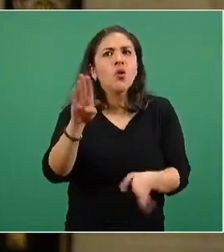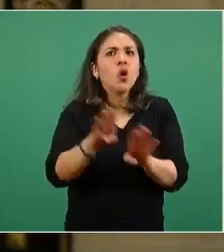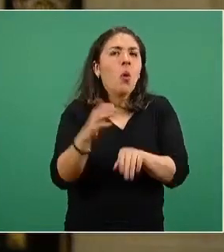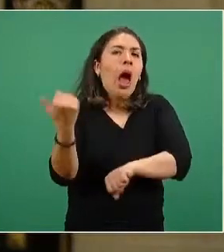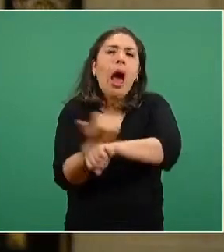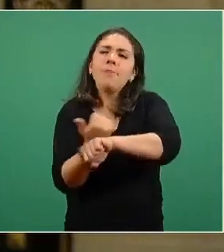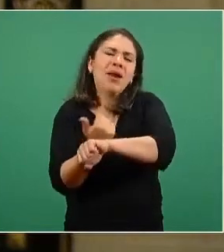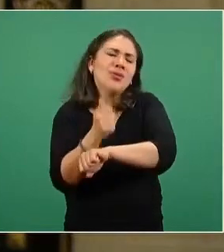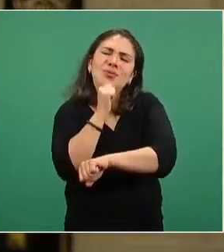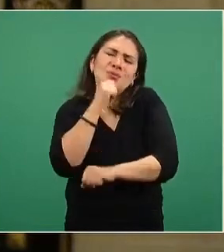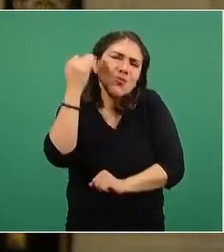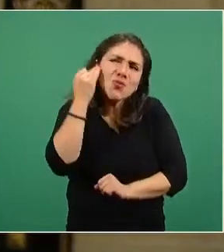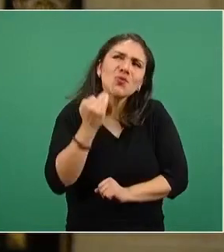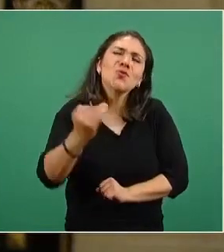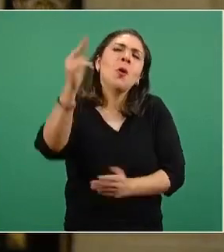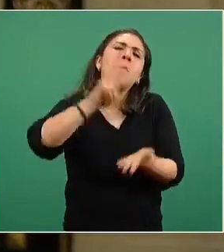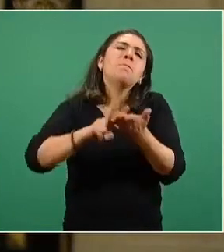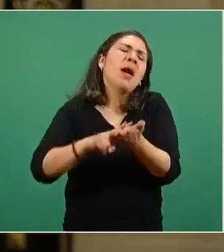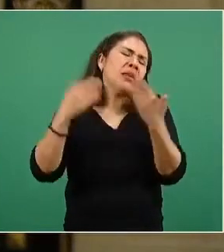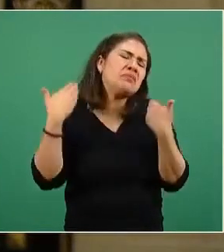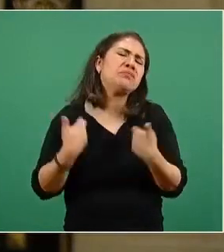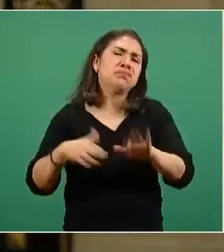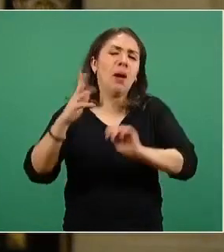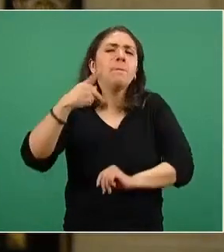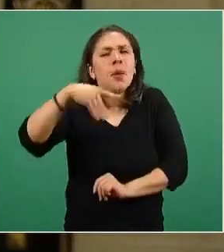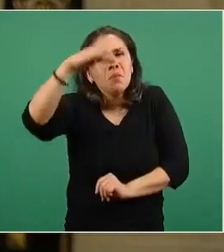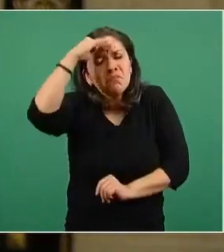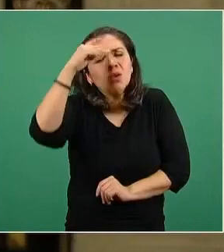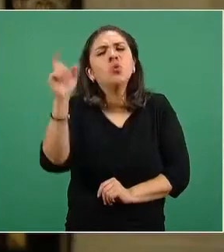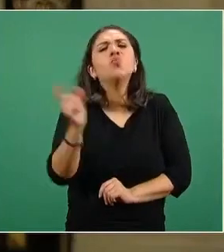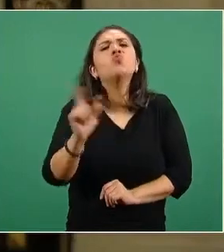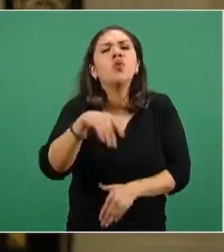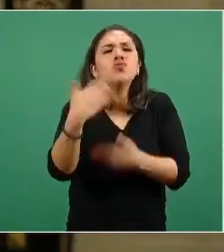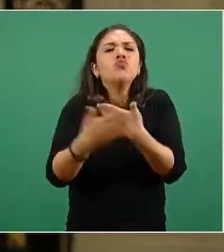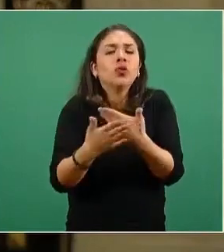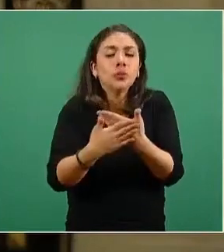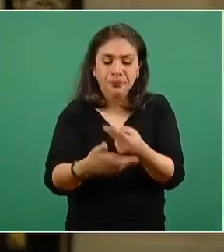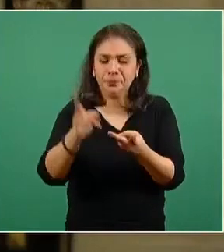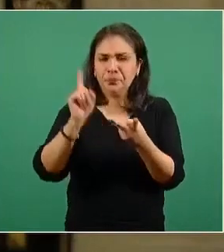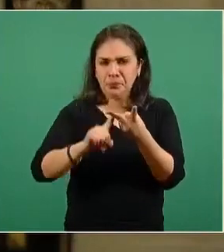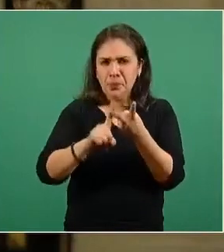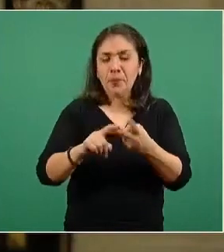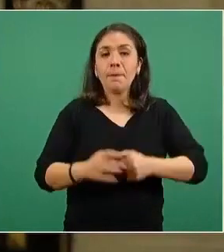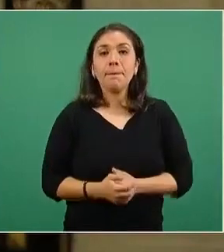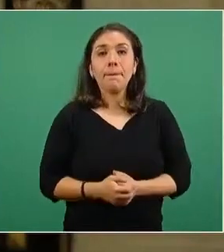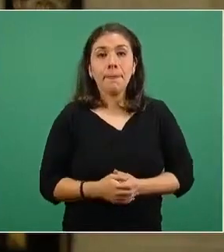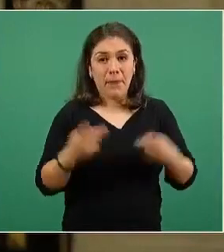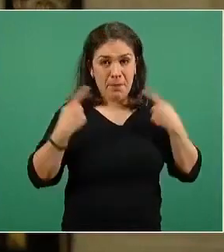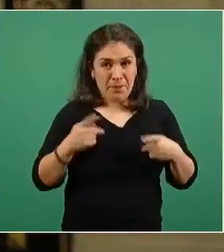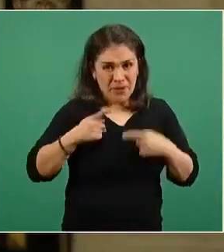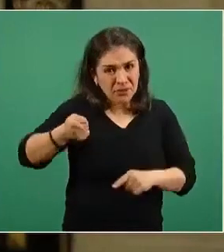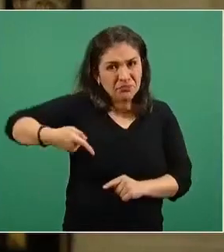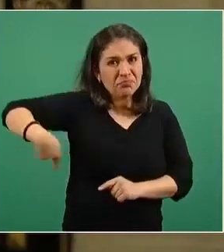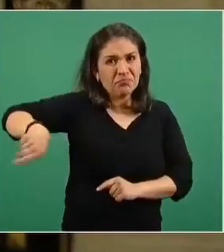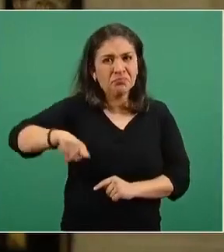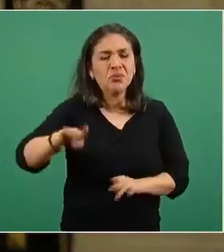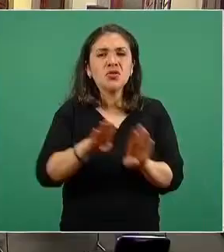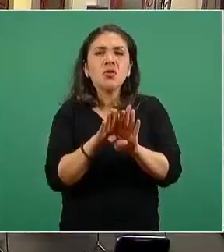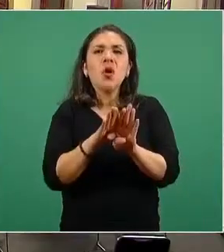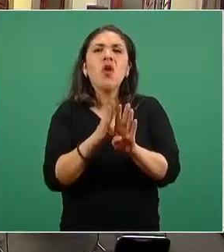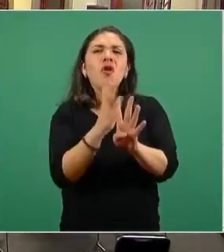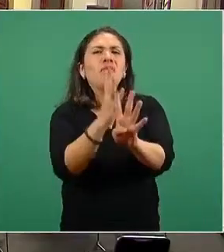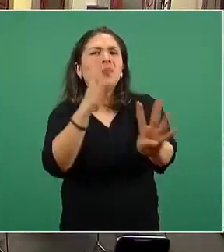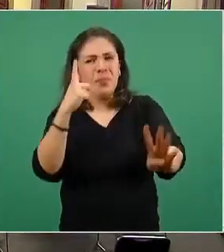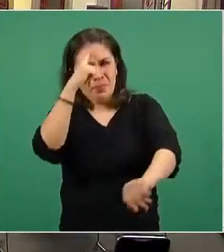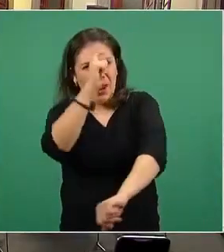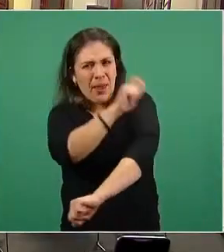mucho menos el verde. Pero ¿cuándo ustedes estimarían que podrá llegar? Y una segunda rápida, de estas personas que se brincaron la fila, ¿cuántos